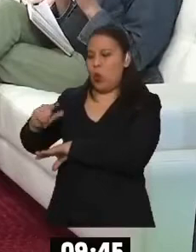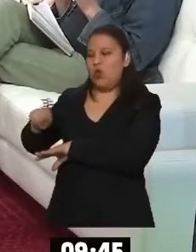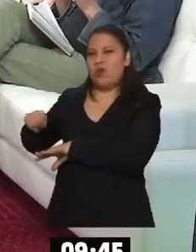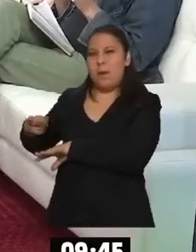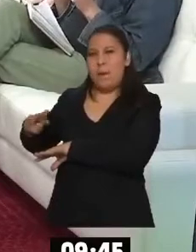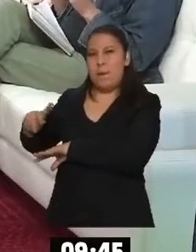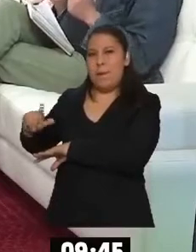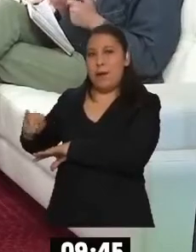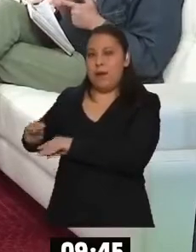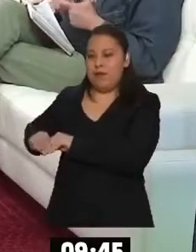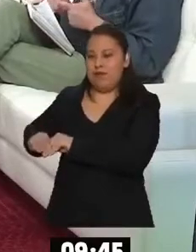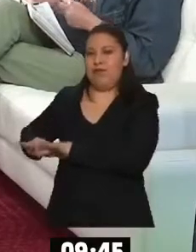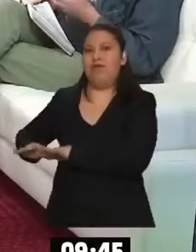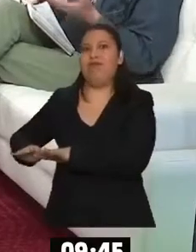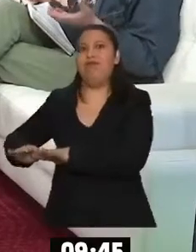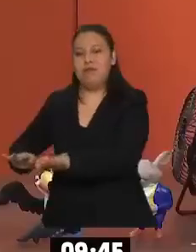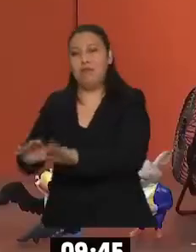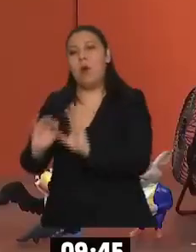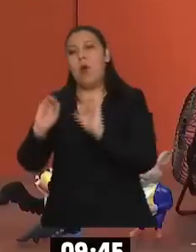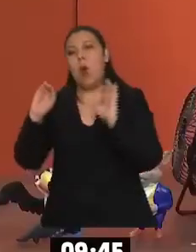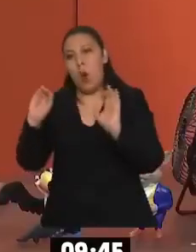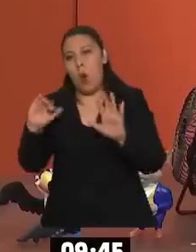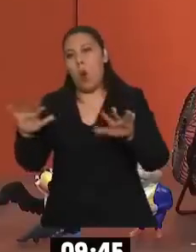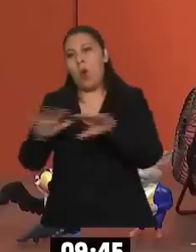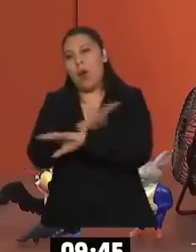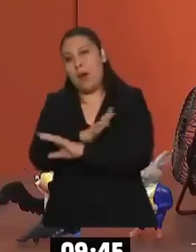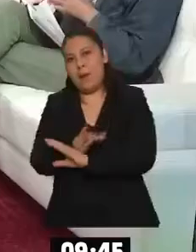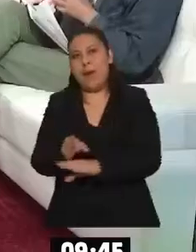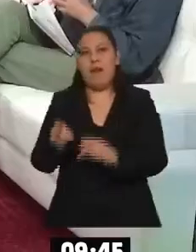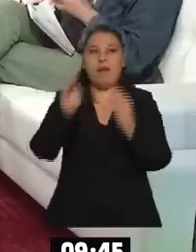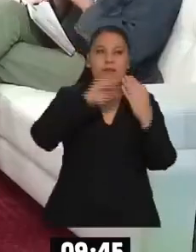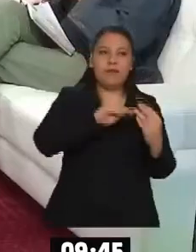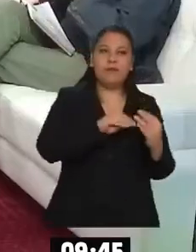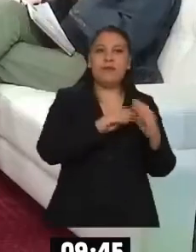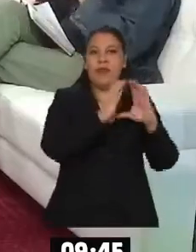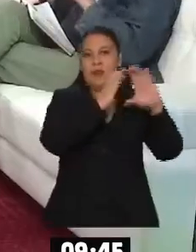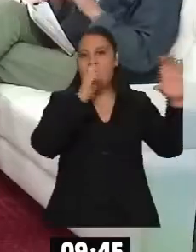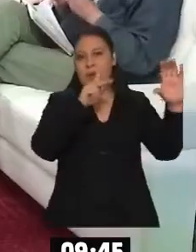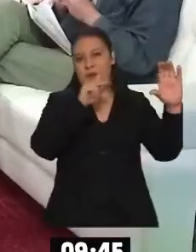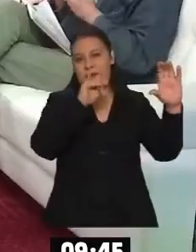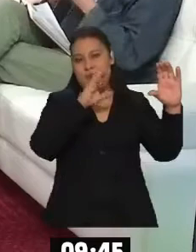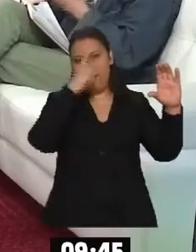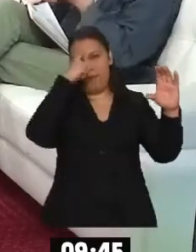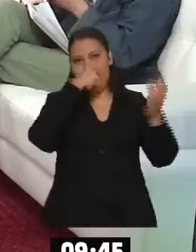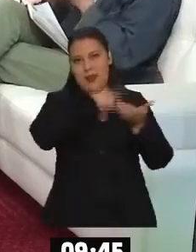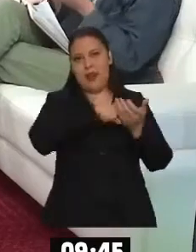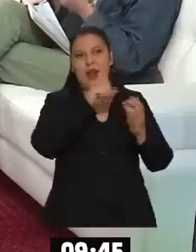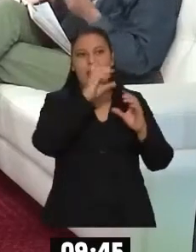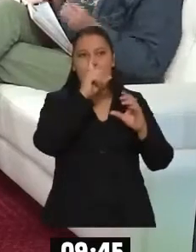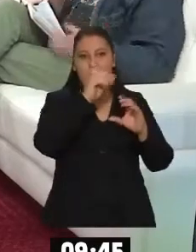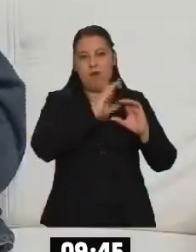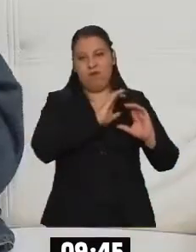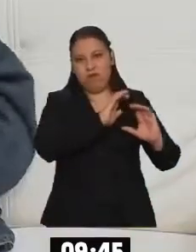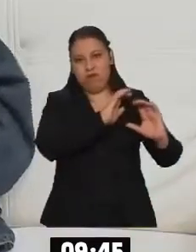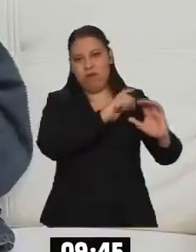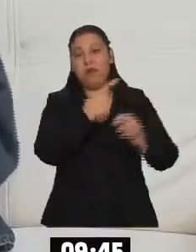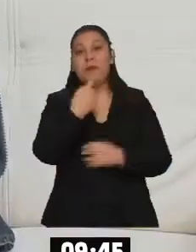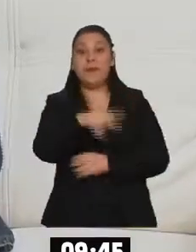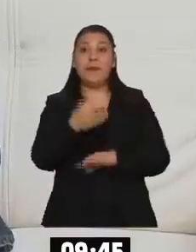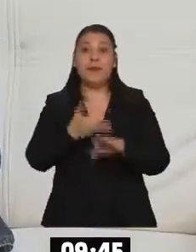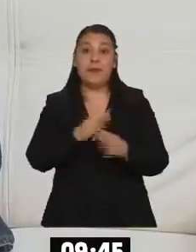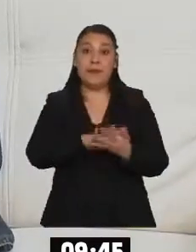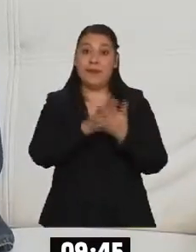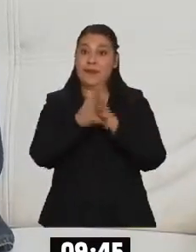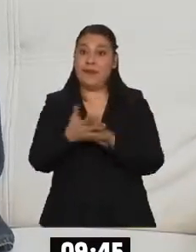o transportarla en pipa también contamina obviamente sería una transformación muy importante ahora